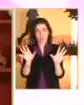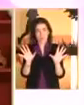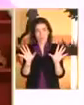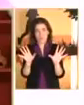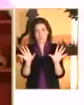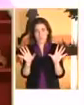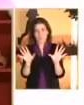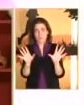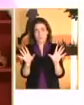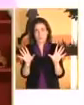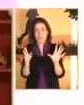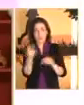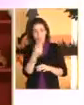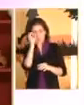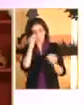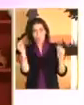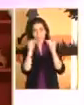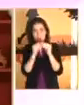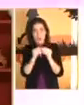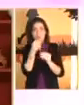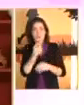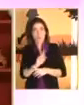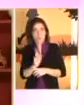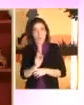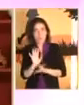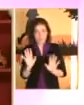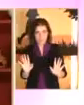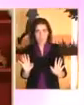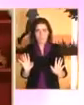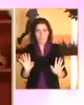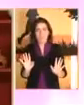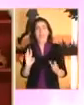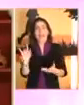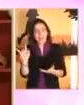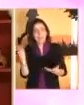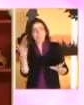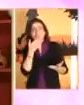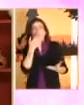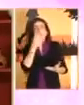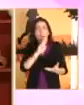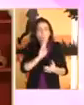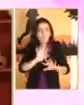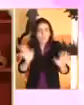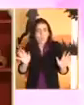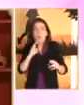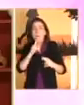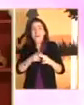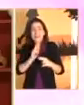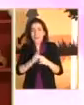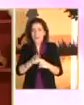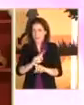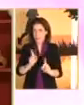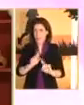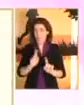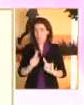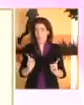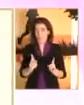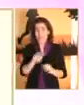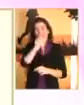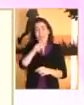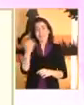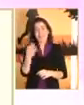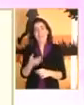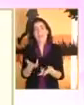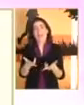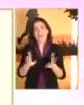estáis un poco a favor? De, sí, yo estoy a favor de que la gente no fume, pero fumar no ni en los bares. De que la gente sea libre, como tú